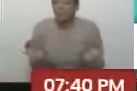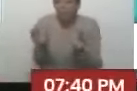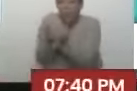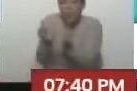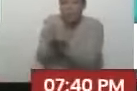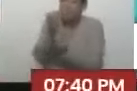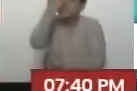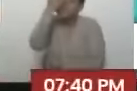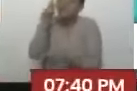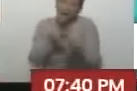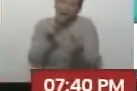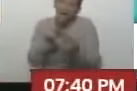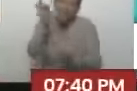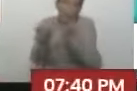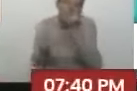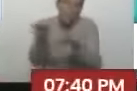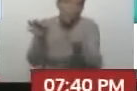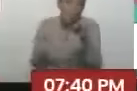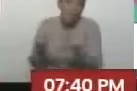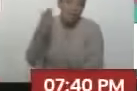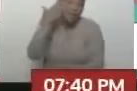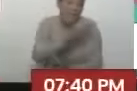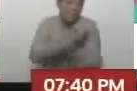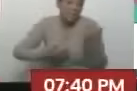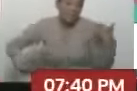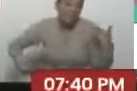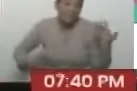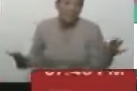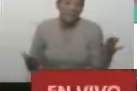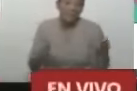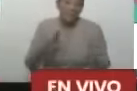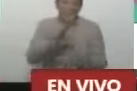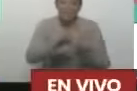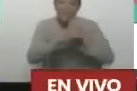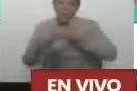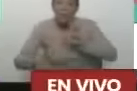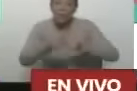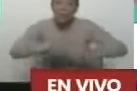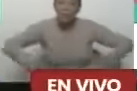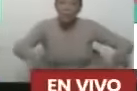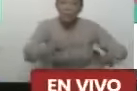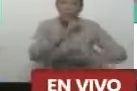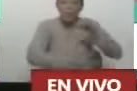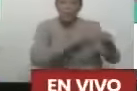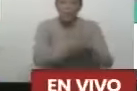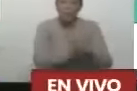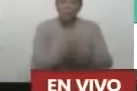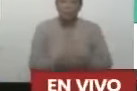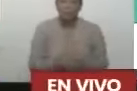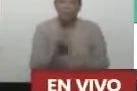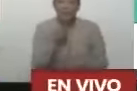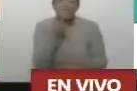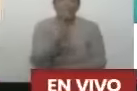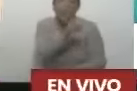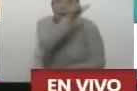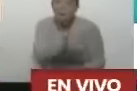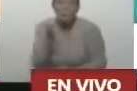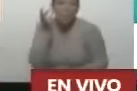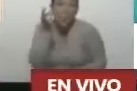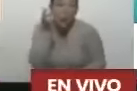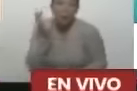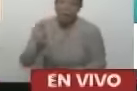Unidos de am es es la ju la presidenta presidente del departamento de estado de Estados Unidos Esta es la que va a decidir